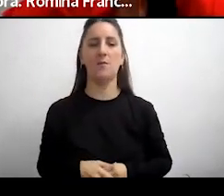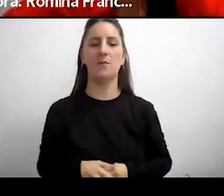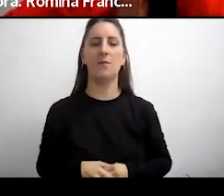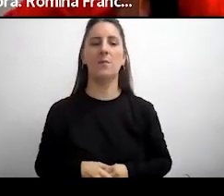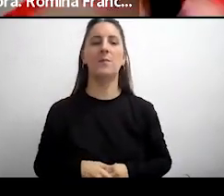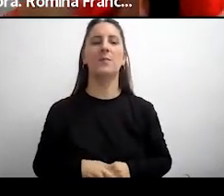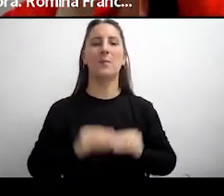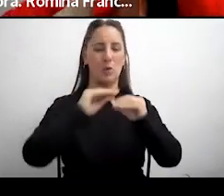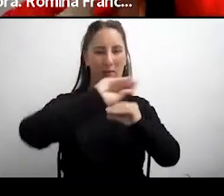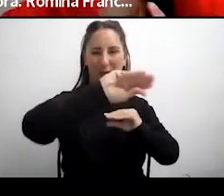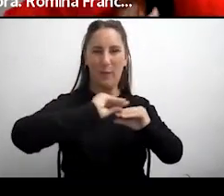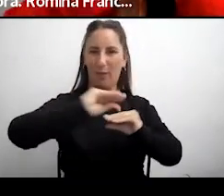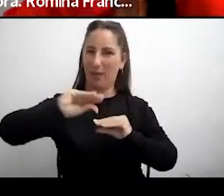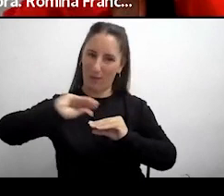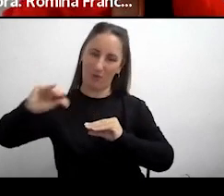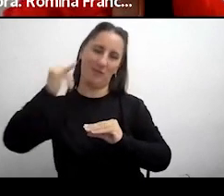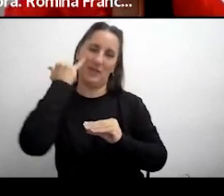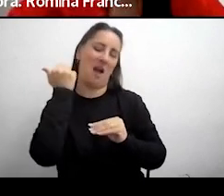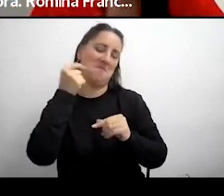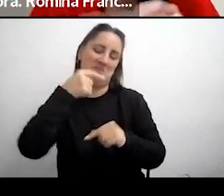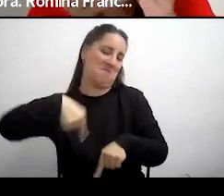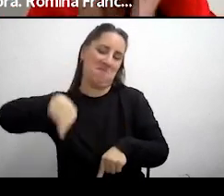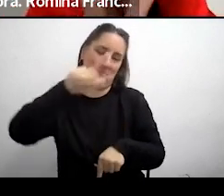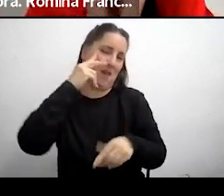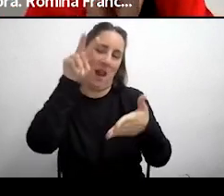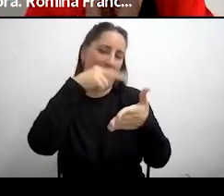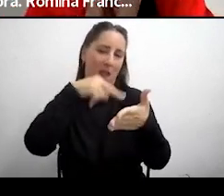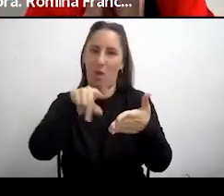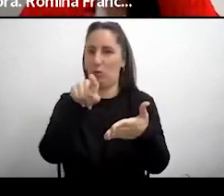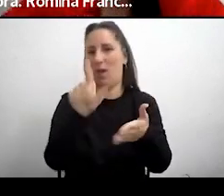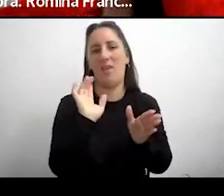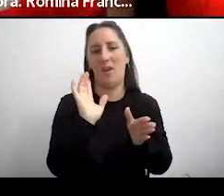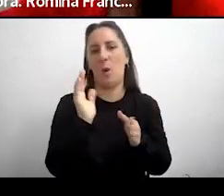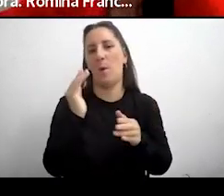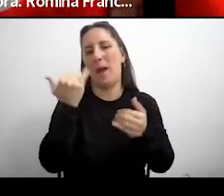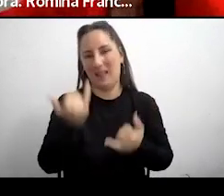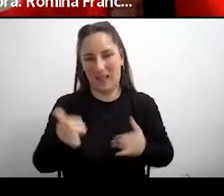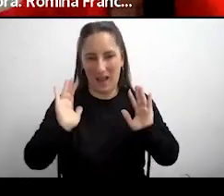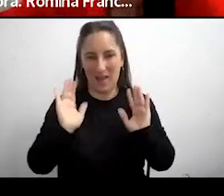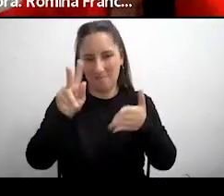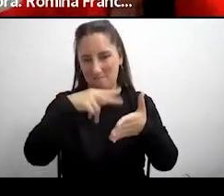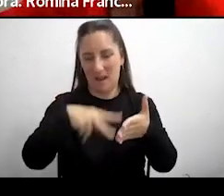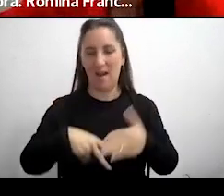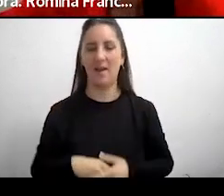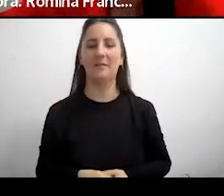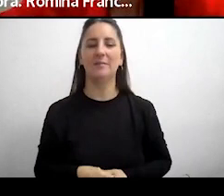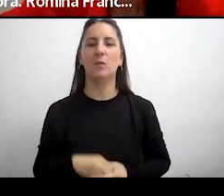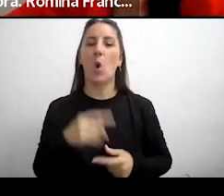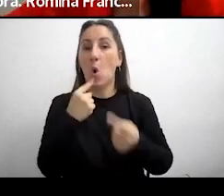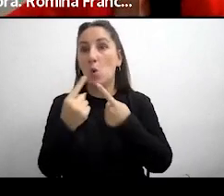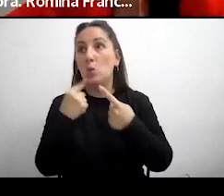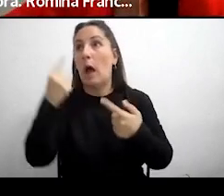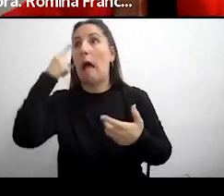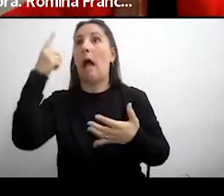dividendos, y eso que ya se los dejo como para material de lectura o de consulta para cuando